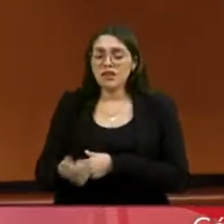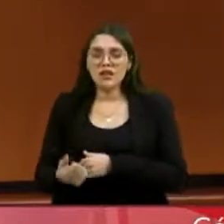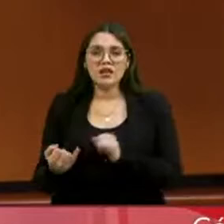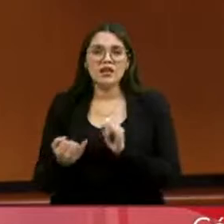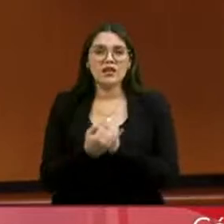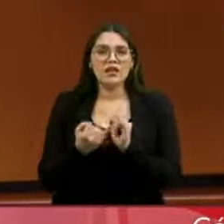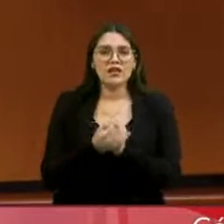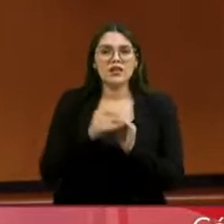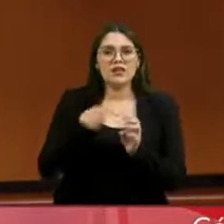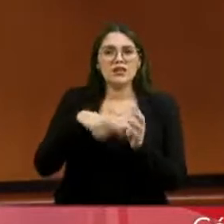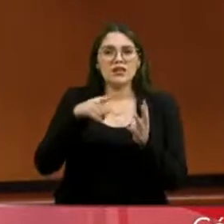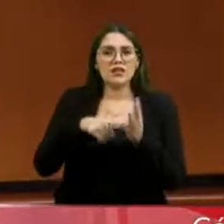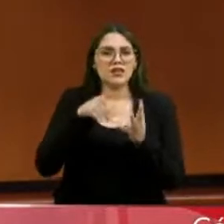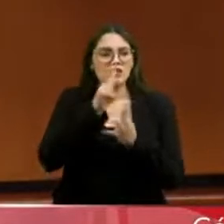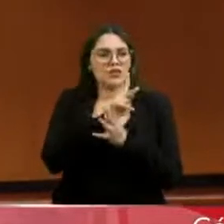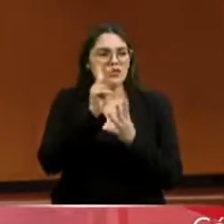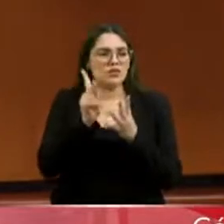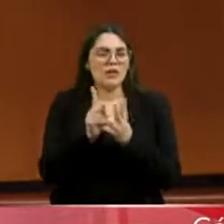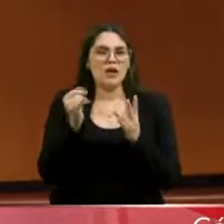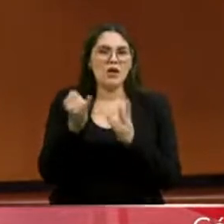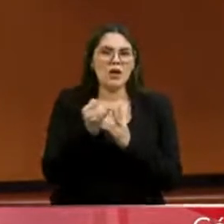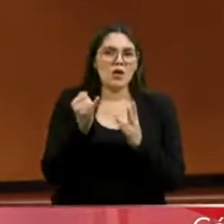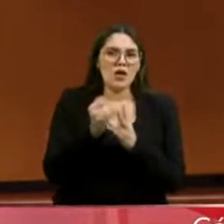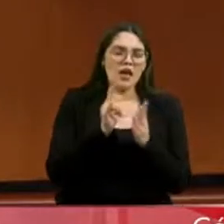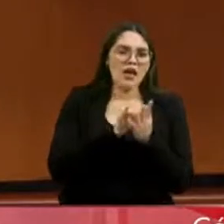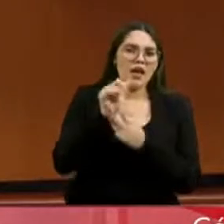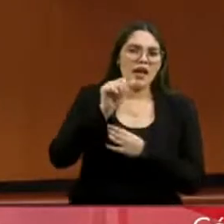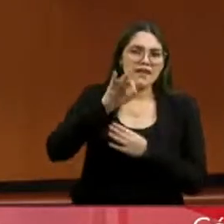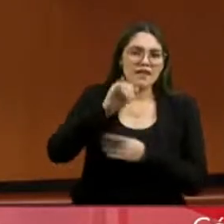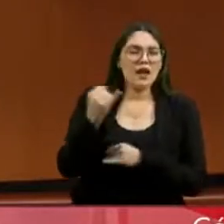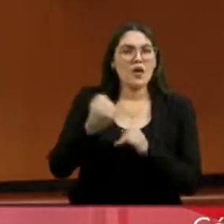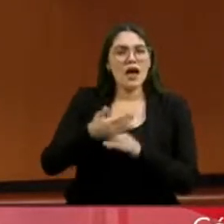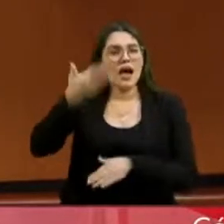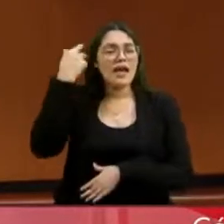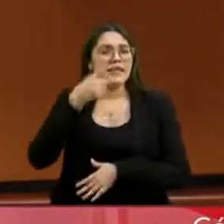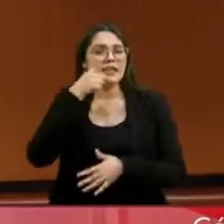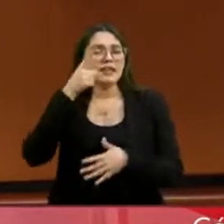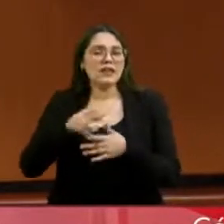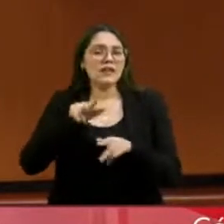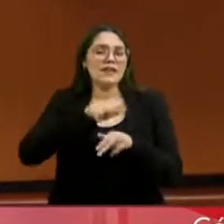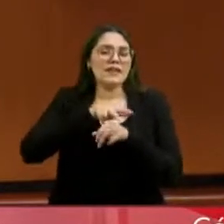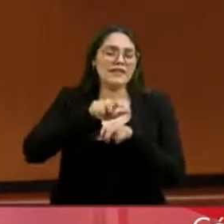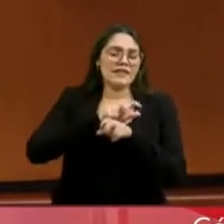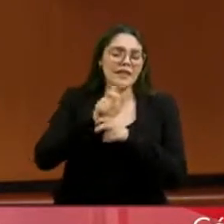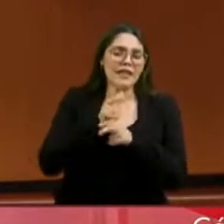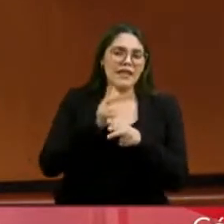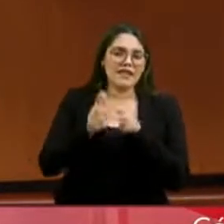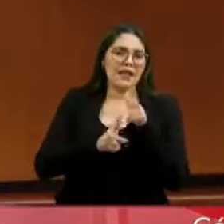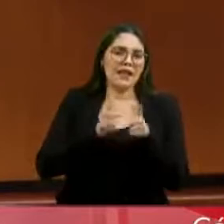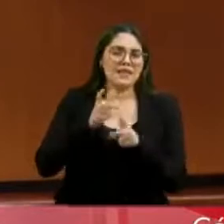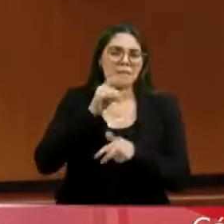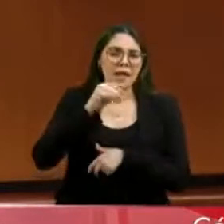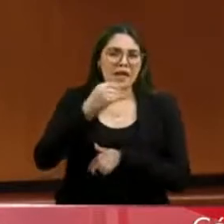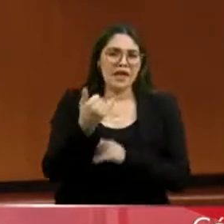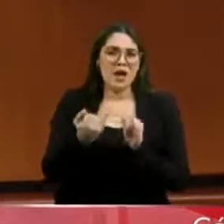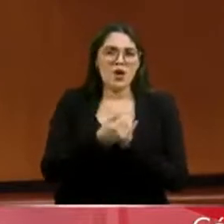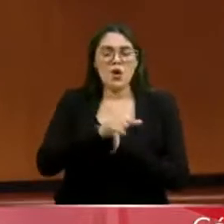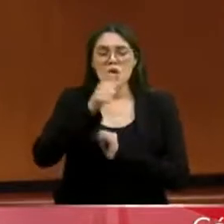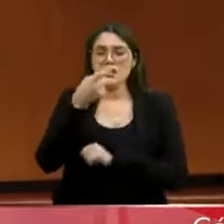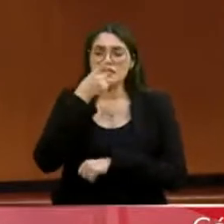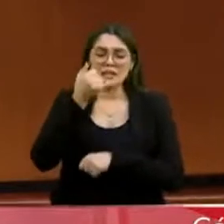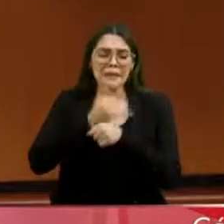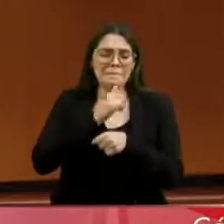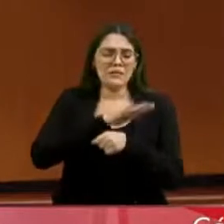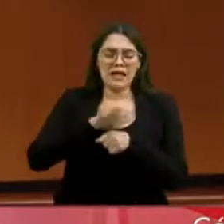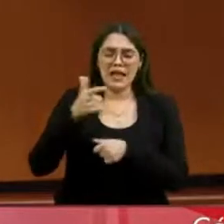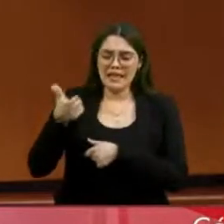manera simultánea, como decía que el Tren Maya no podía realizarse, como sostenía que era imposible que con los